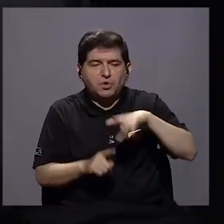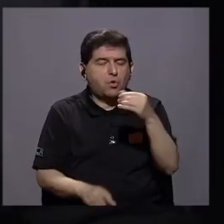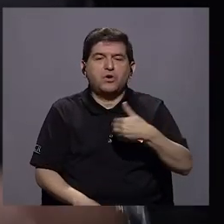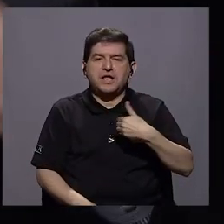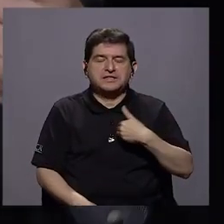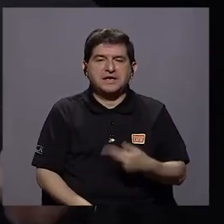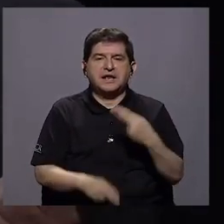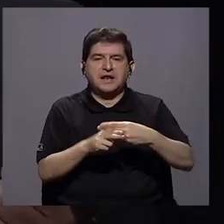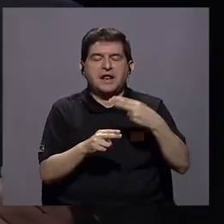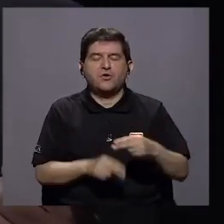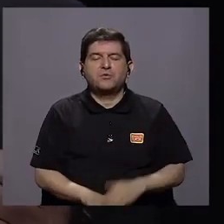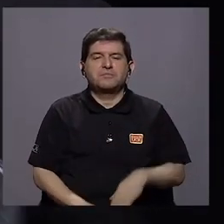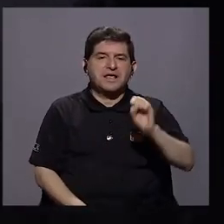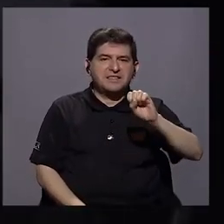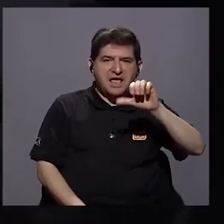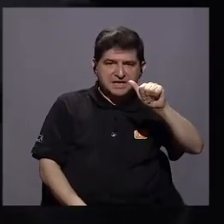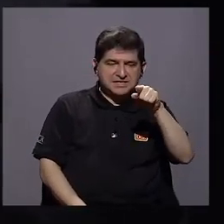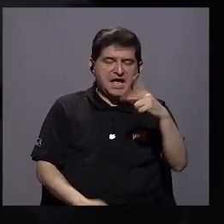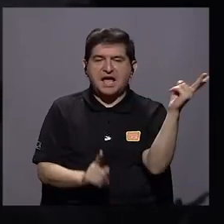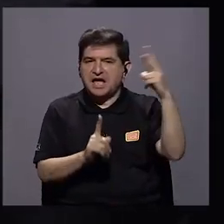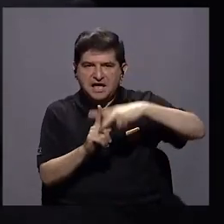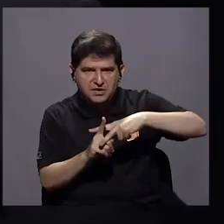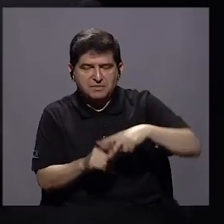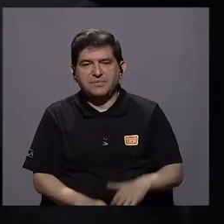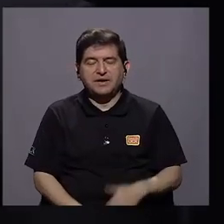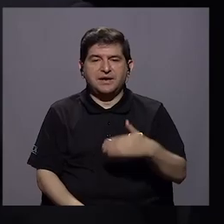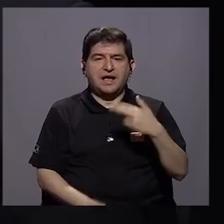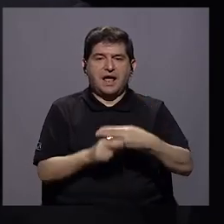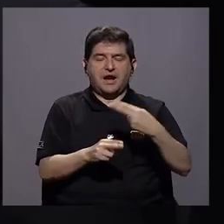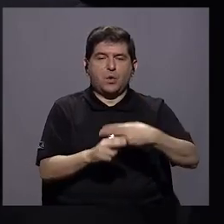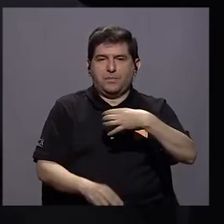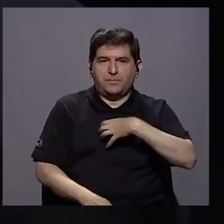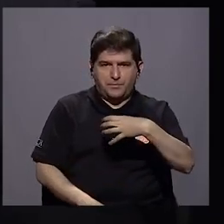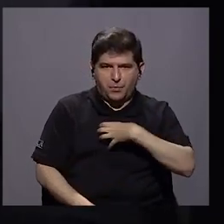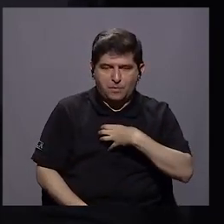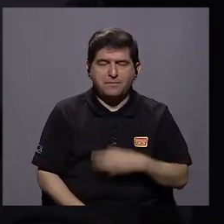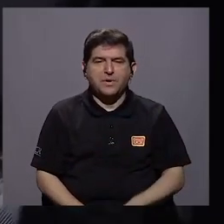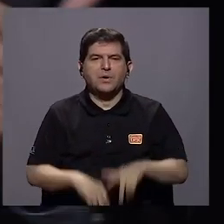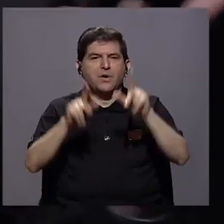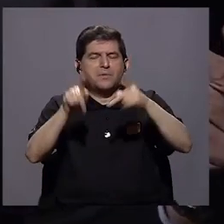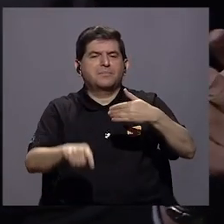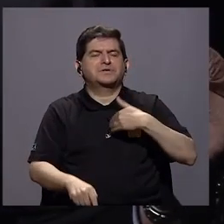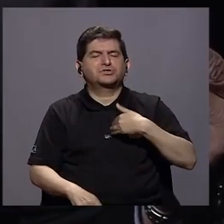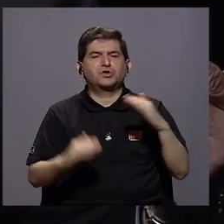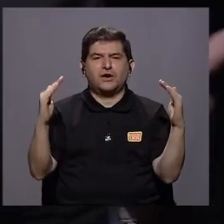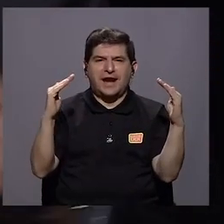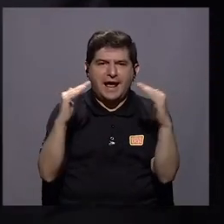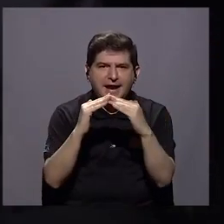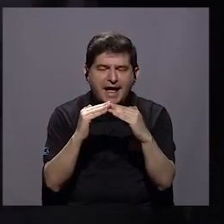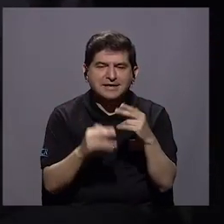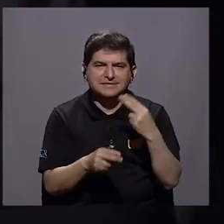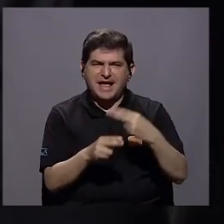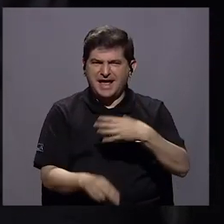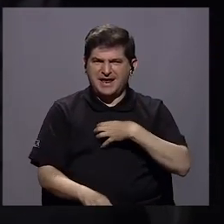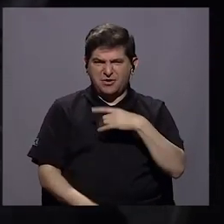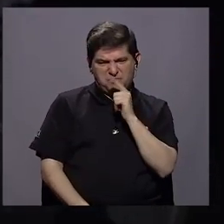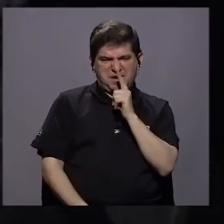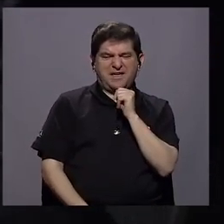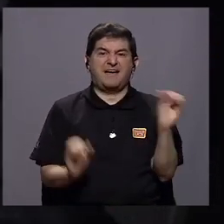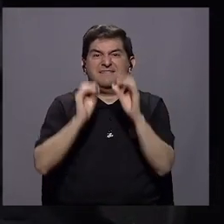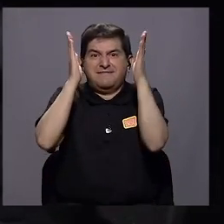las tienen a nombre de una sociedad anónima, ahí no aplica. Tiene que estar a nombre propio. ¿Qué persona tiene las casas a nombre